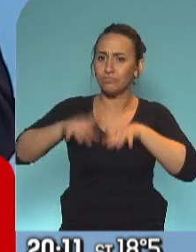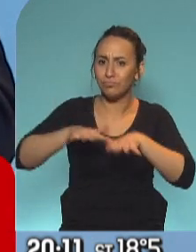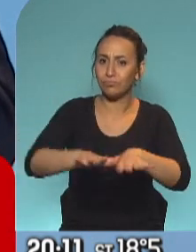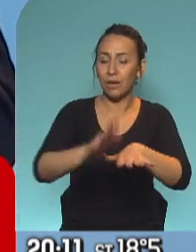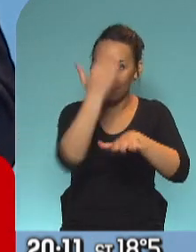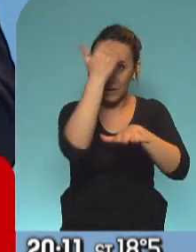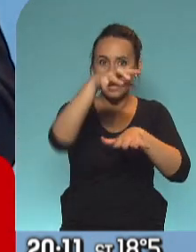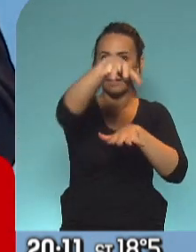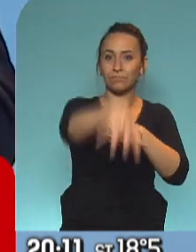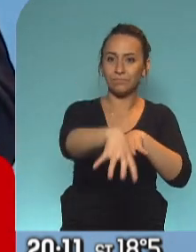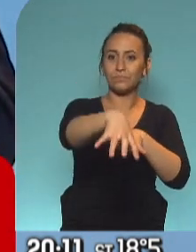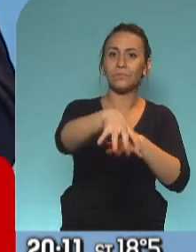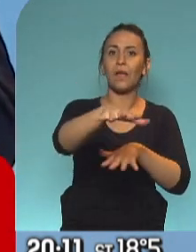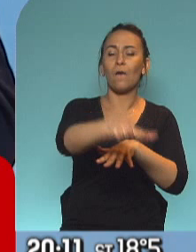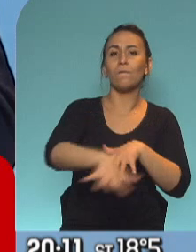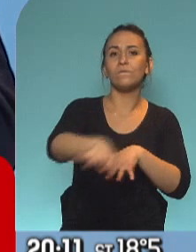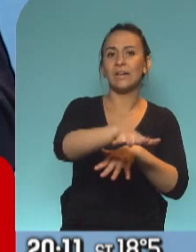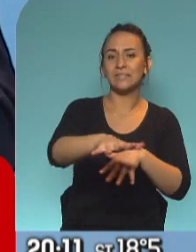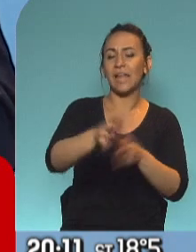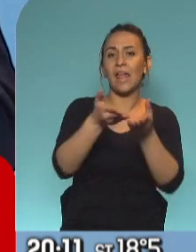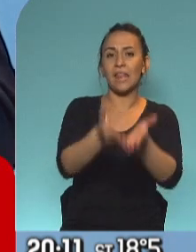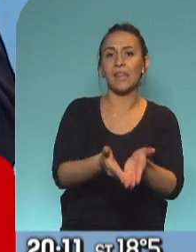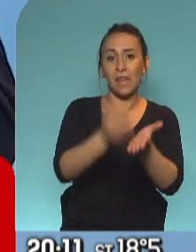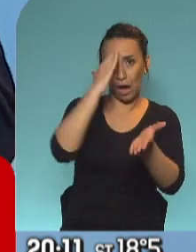de Mar del Plata